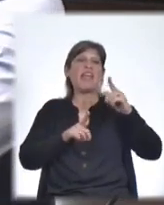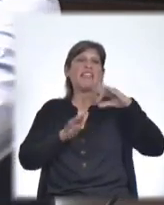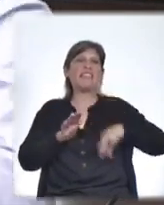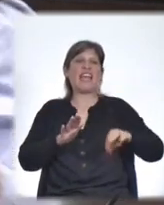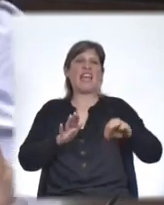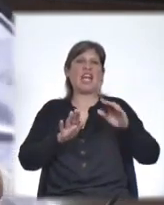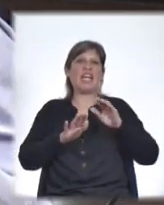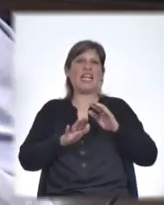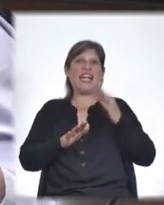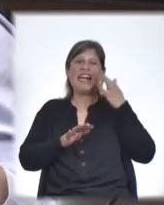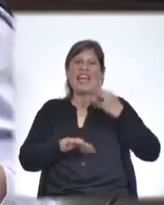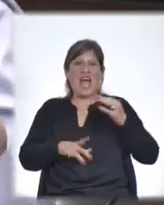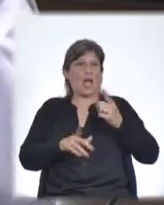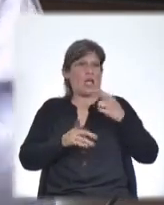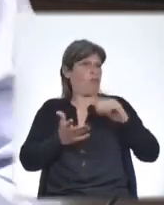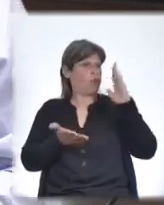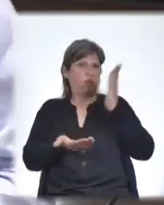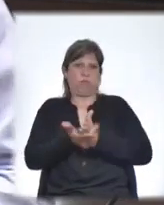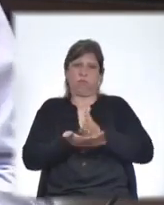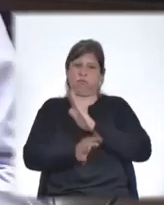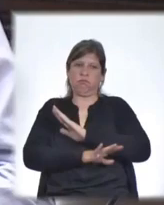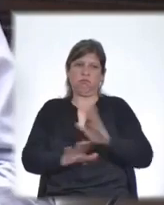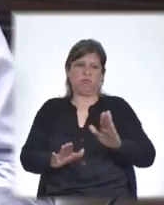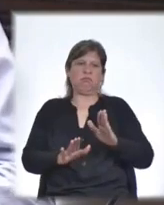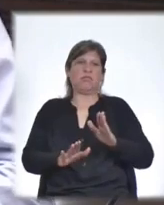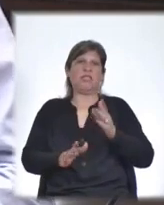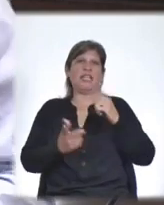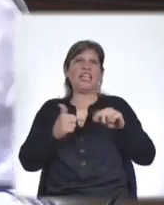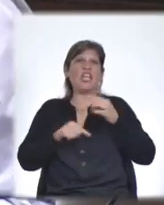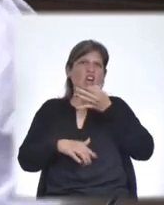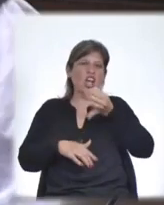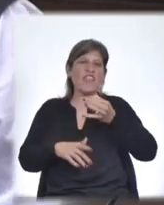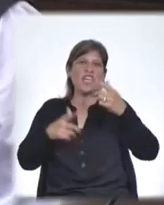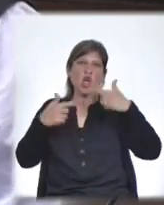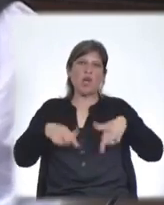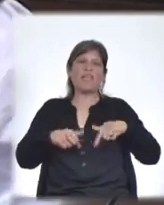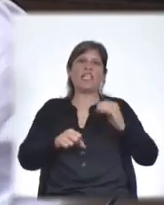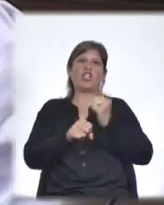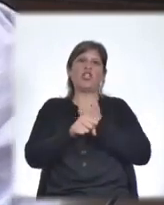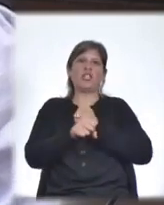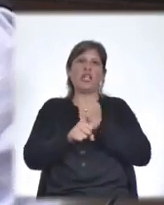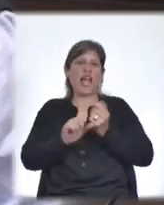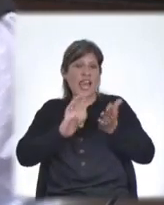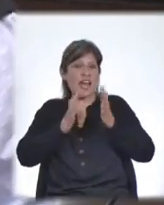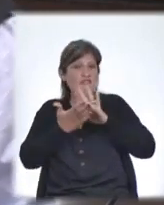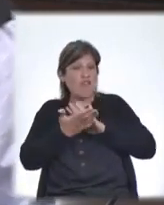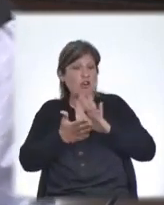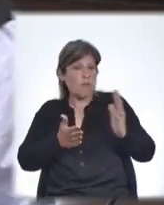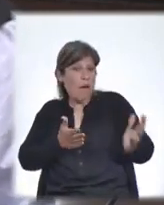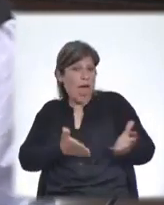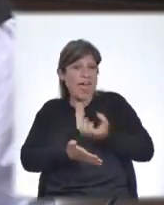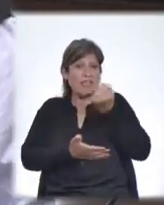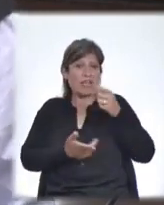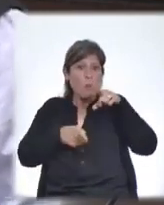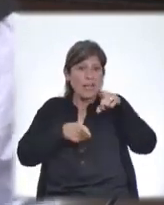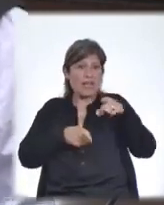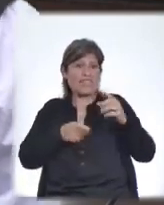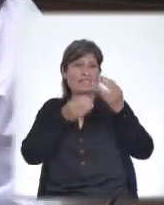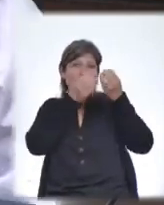y fue categórico en eso. Y lo que dijo el señor ministro de Trabajo es: la forma de recuperar esa